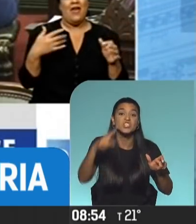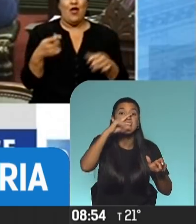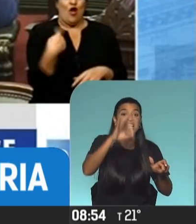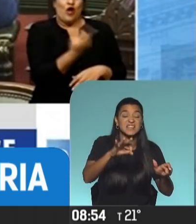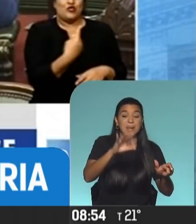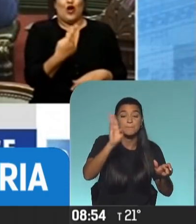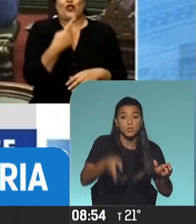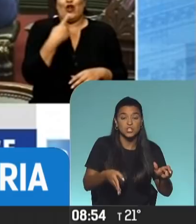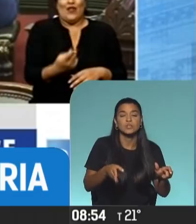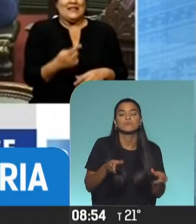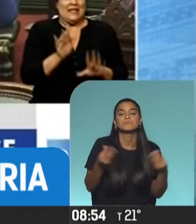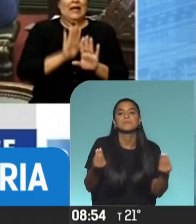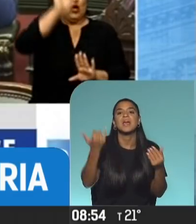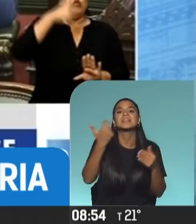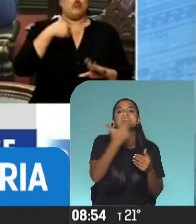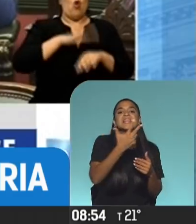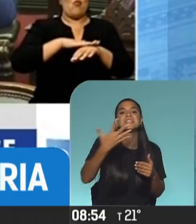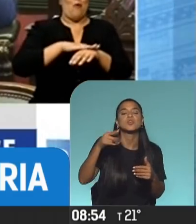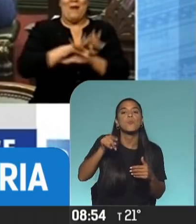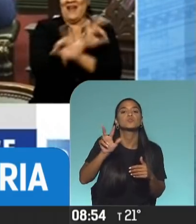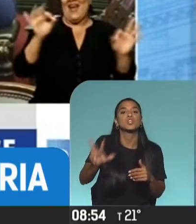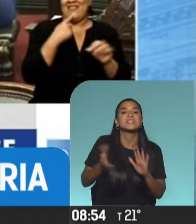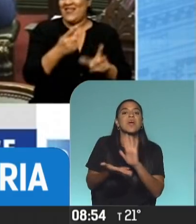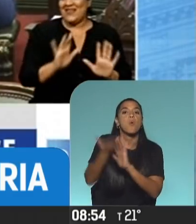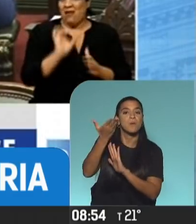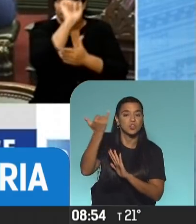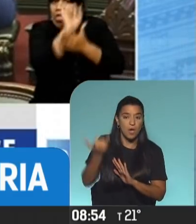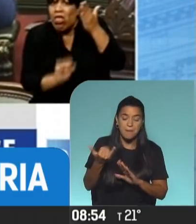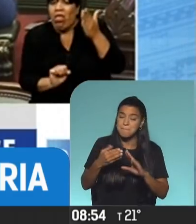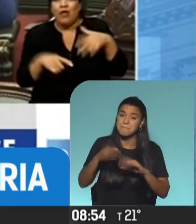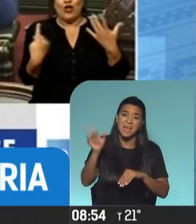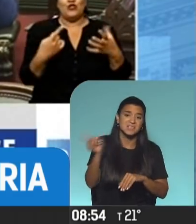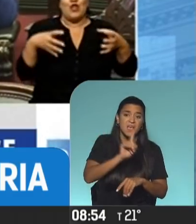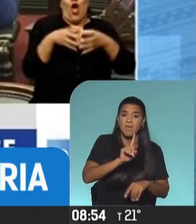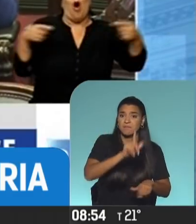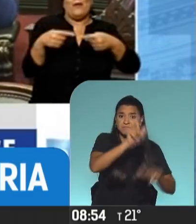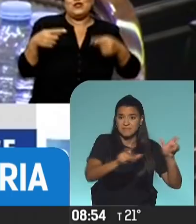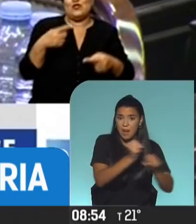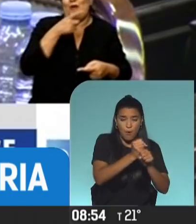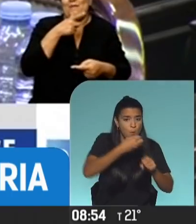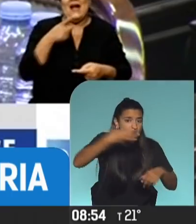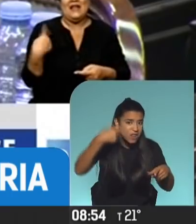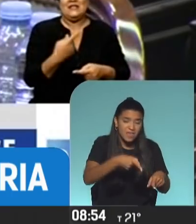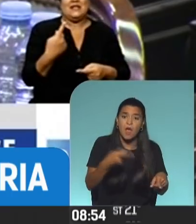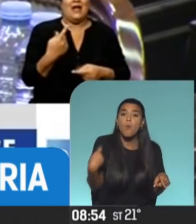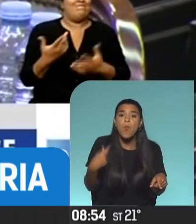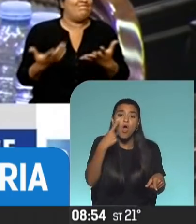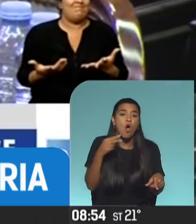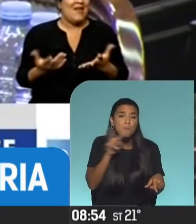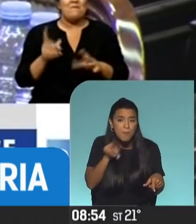70% tuvieron 35.3 de aumento, mucho más que cualquier trabajador, digamos, los jubilados y